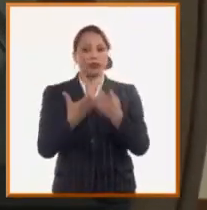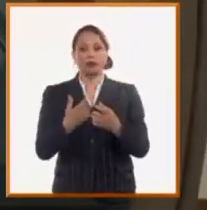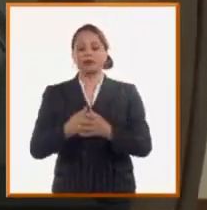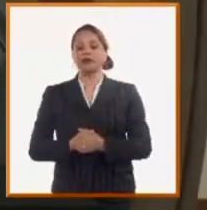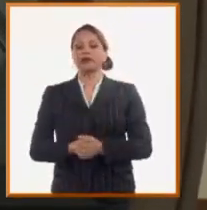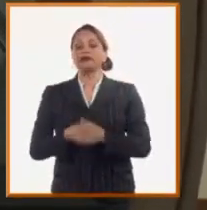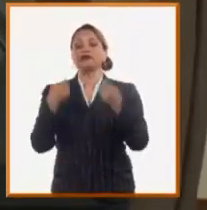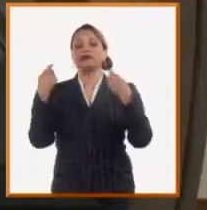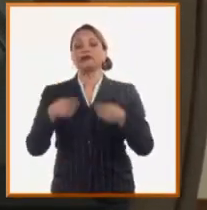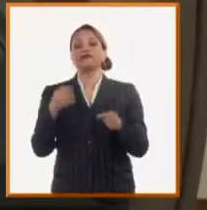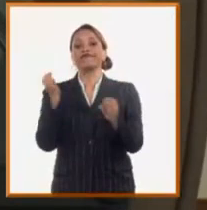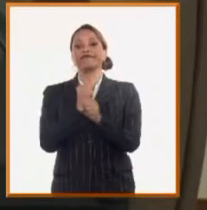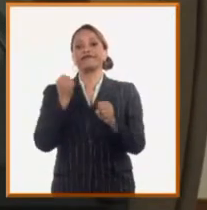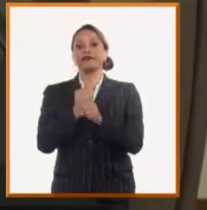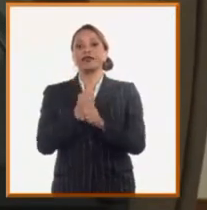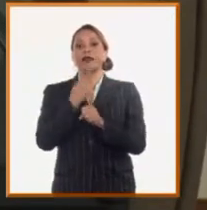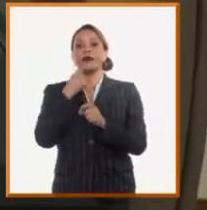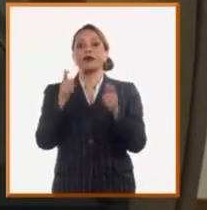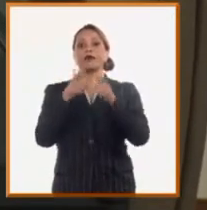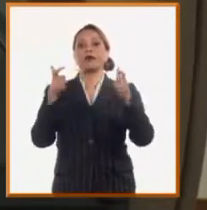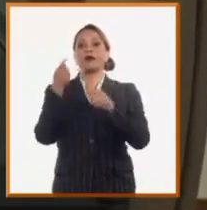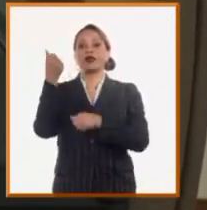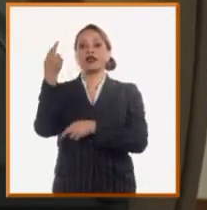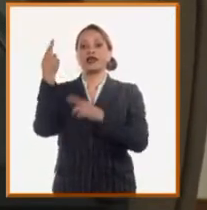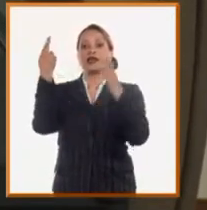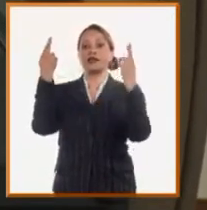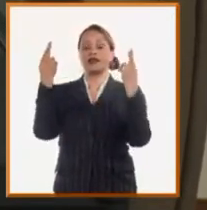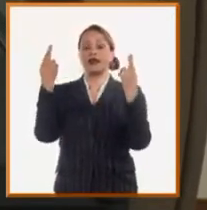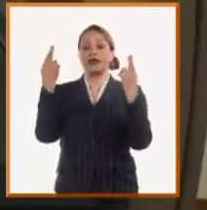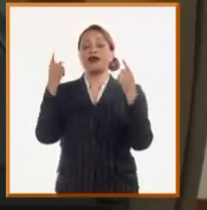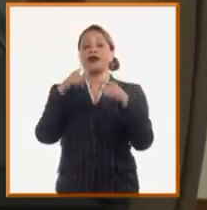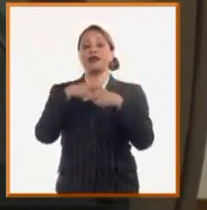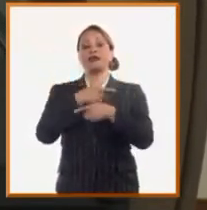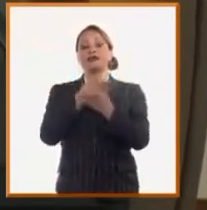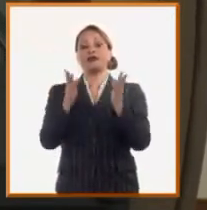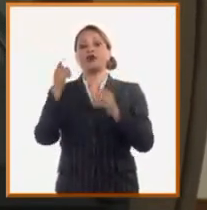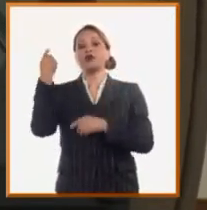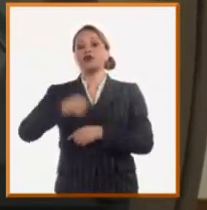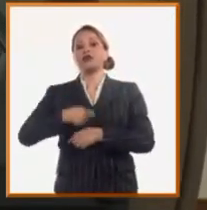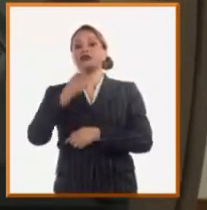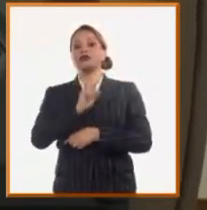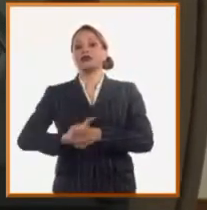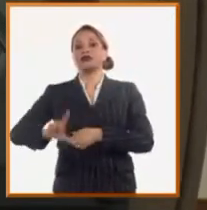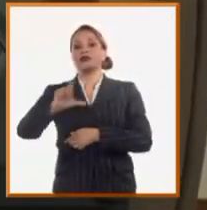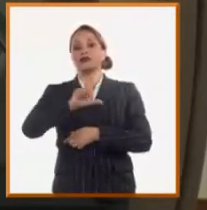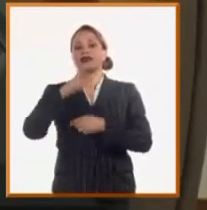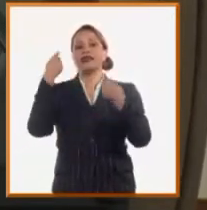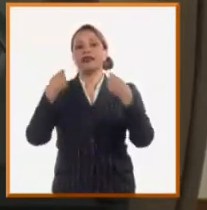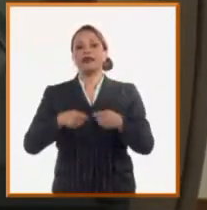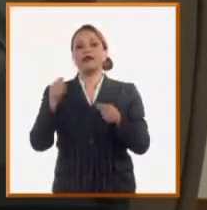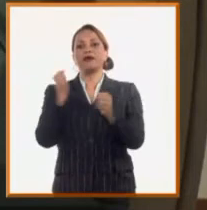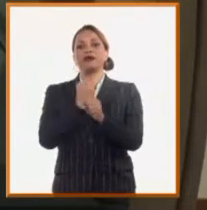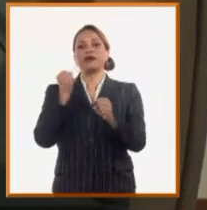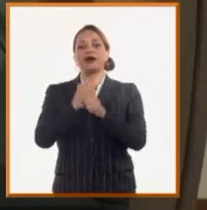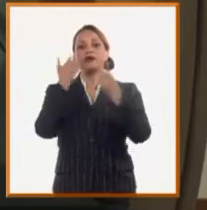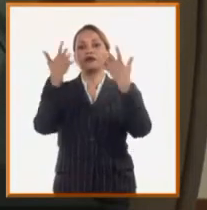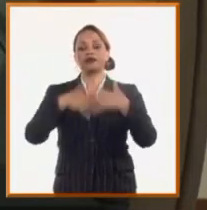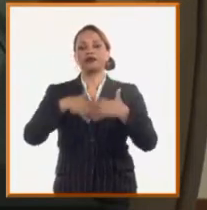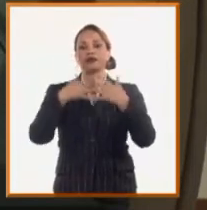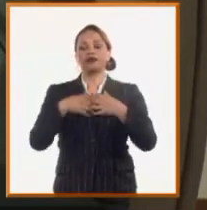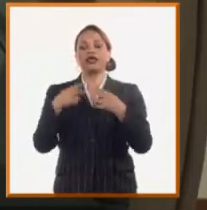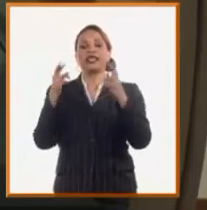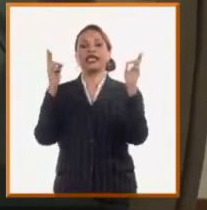Hay que trabajar para crear riqueza y repartir esa riqueza con justicia social. Trabajar produciendo